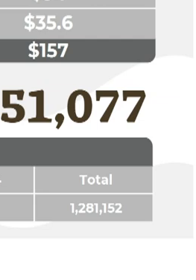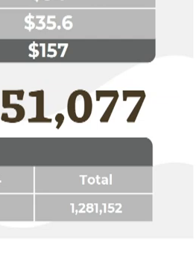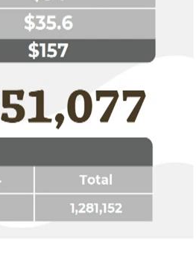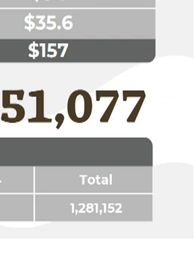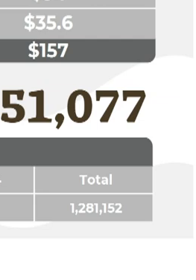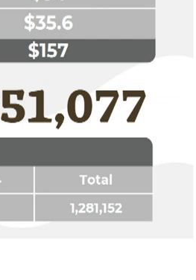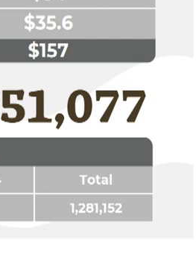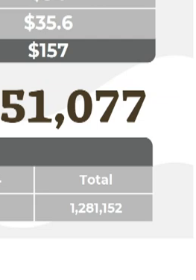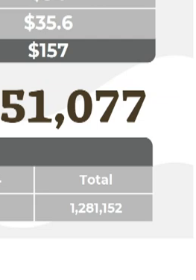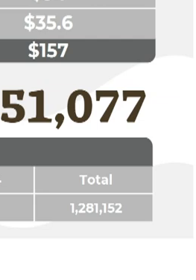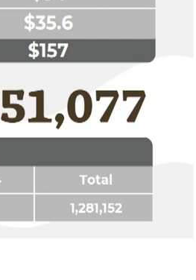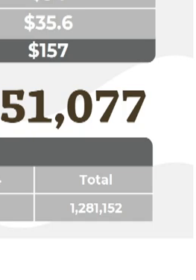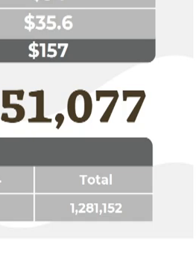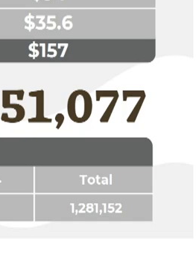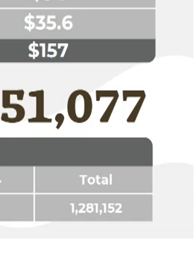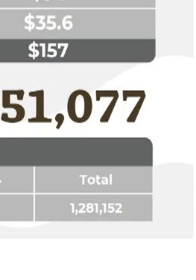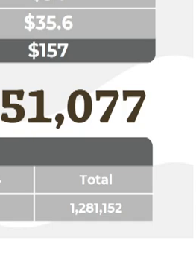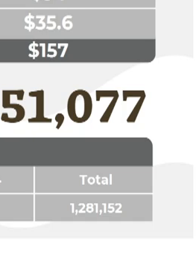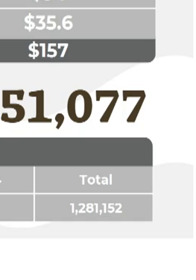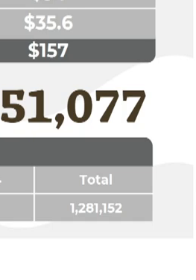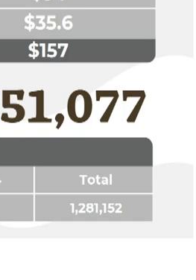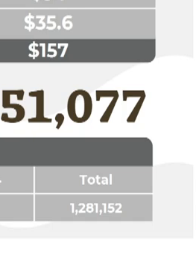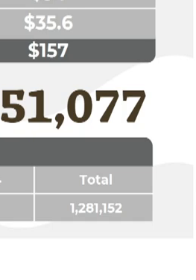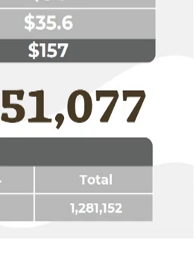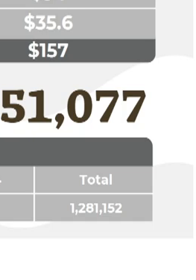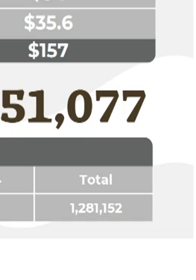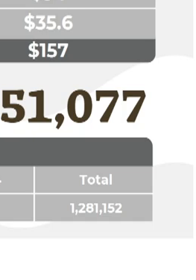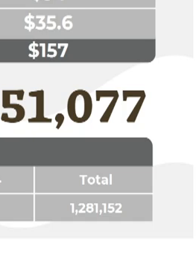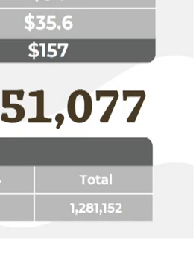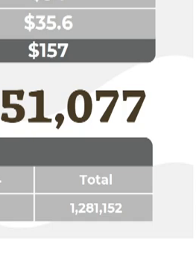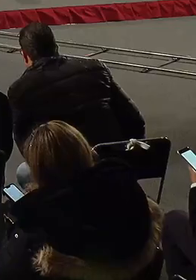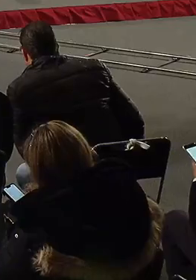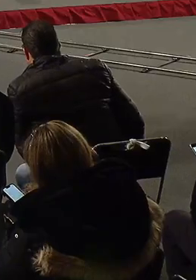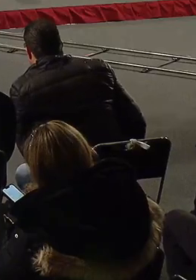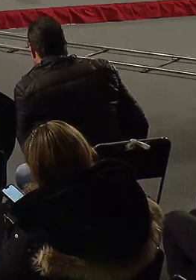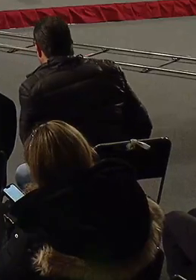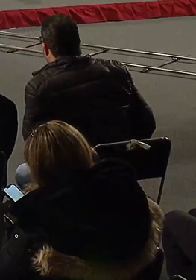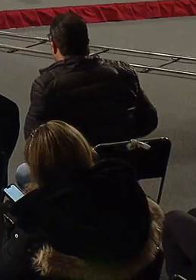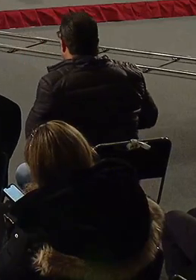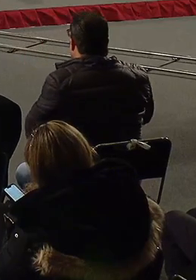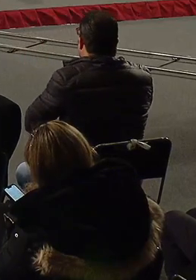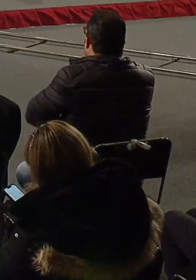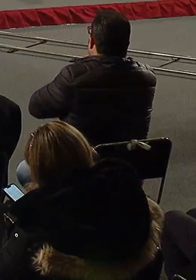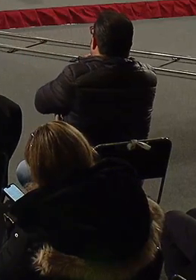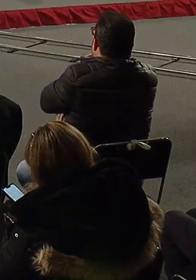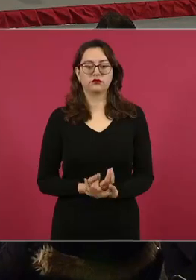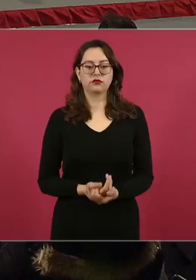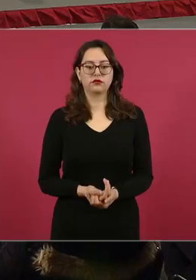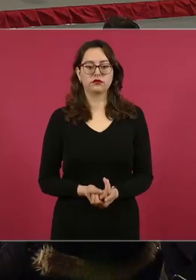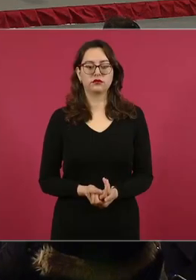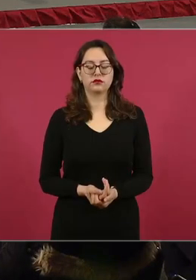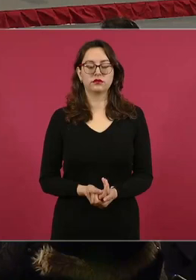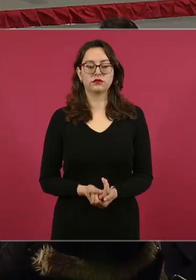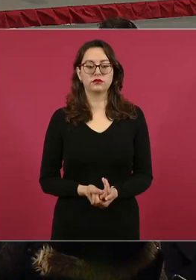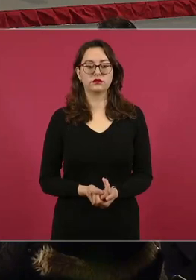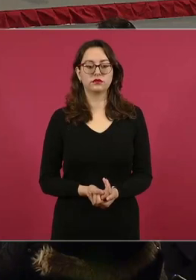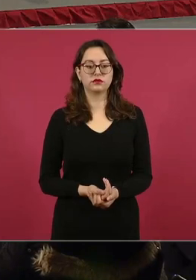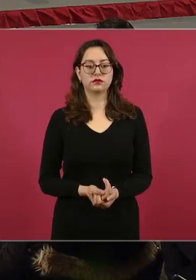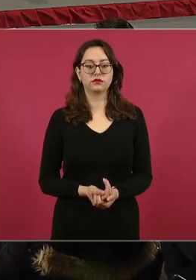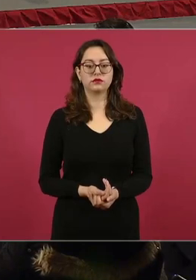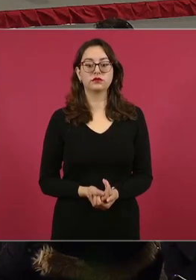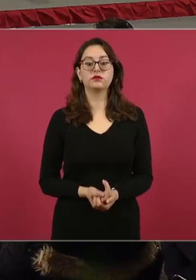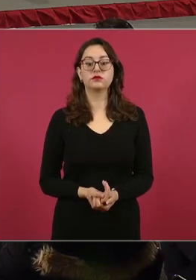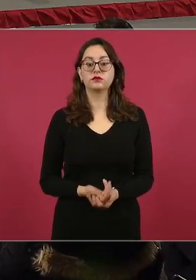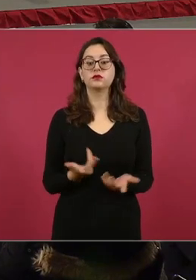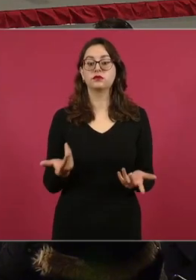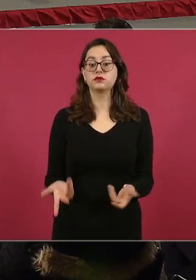1.281.152 jóvenes han reintegrado a las aulas educativas del nivel medio superior. anterior. La que sigue. En el